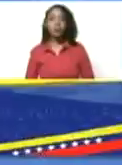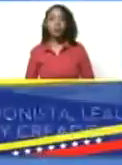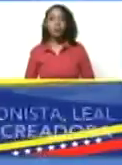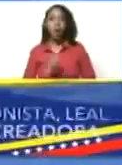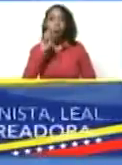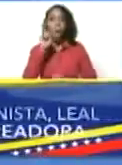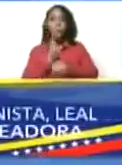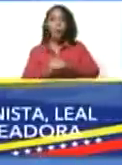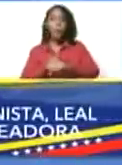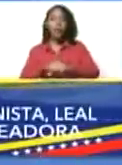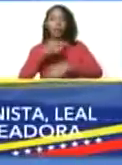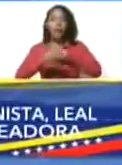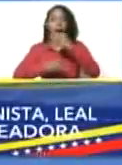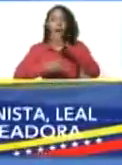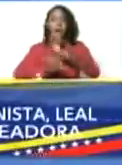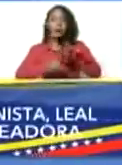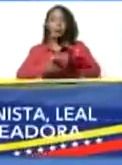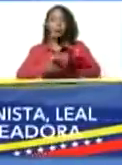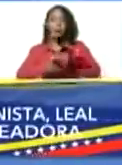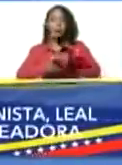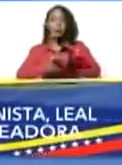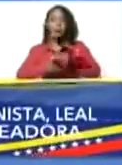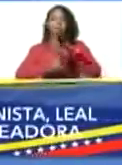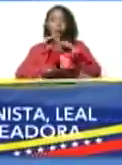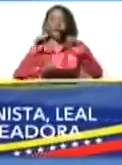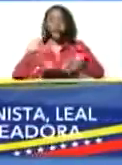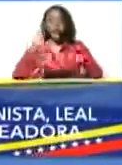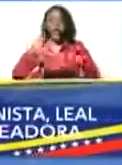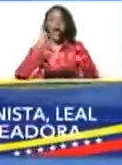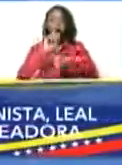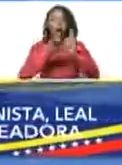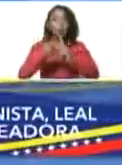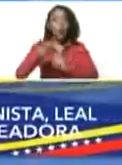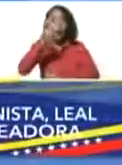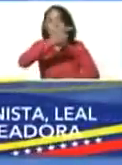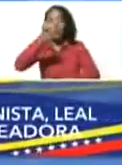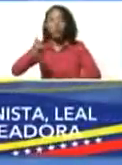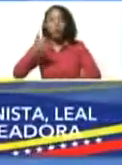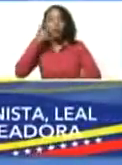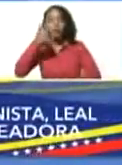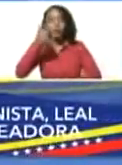En un momento dado, bueno, teníamos consultado,